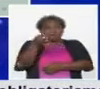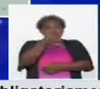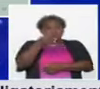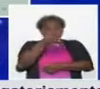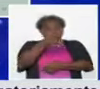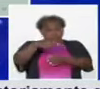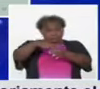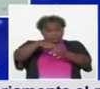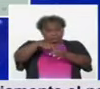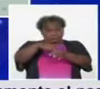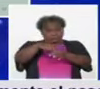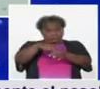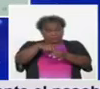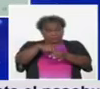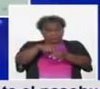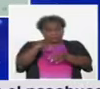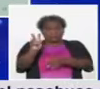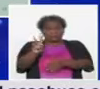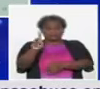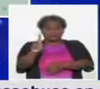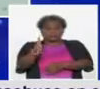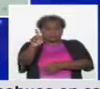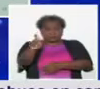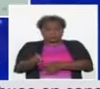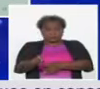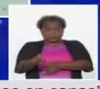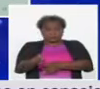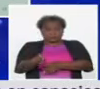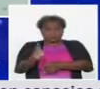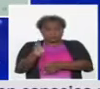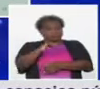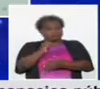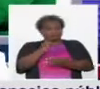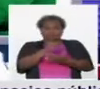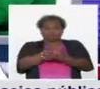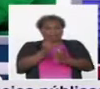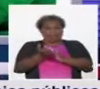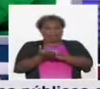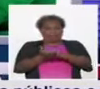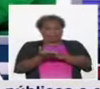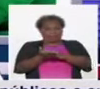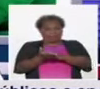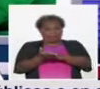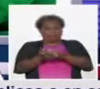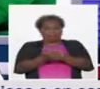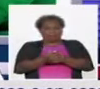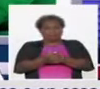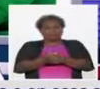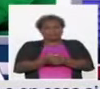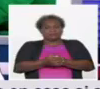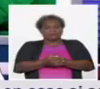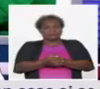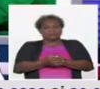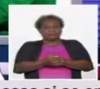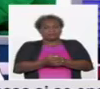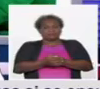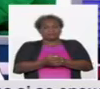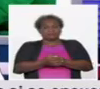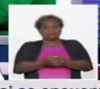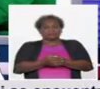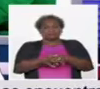de la Juventud con 21 casos sin confirmar pacientes de COVID-19. De esta